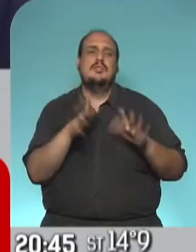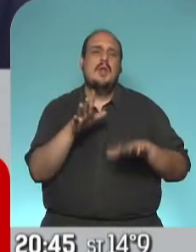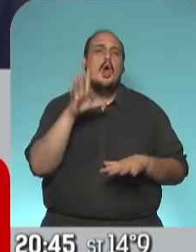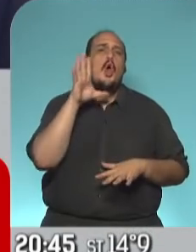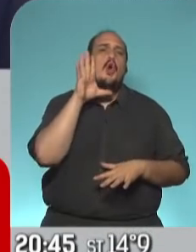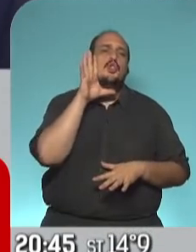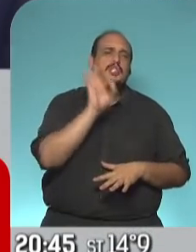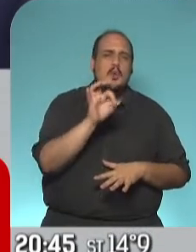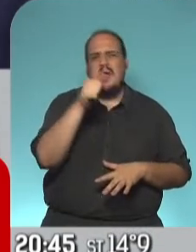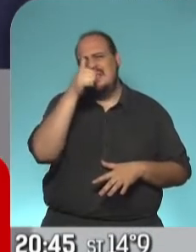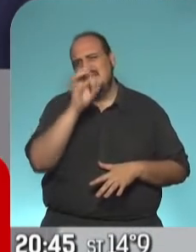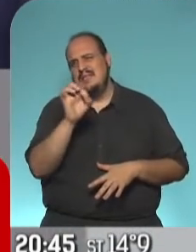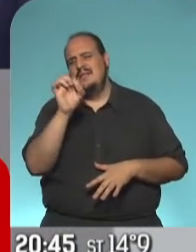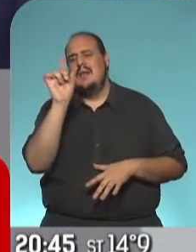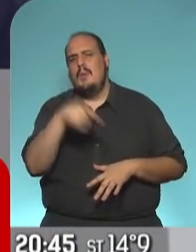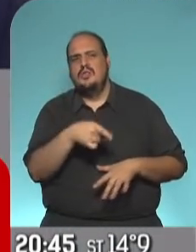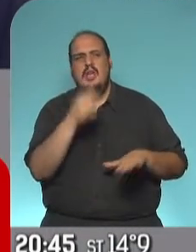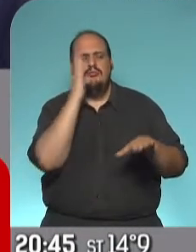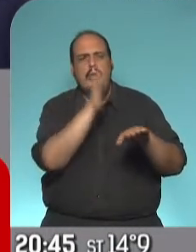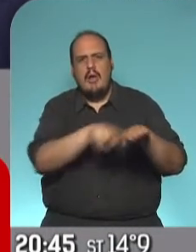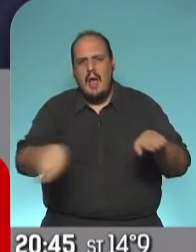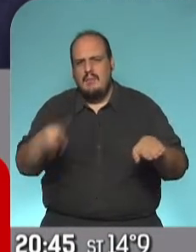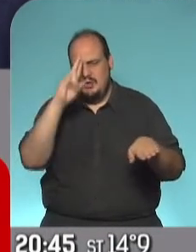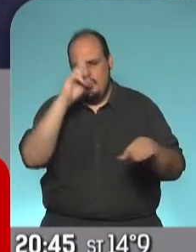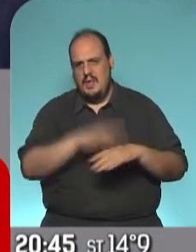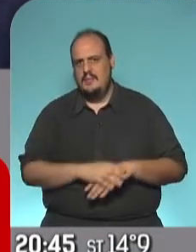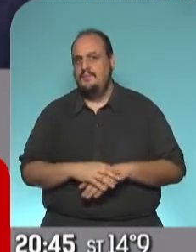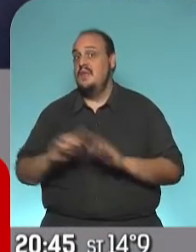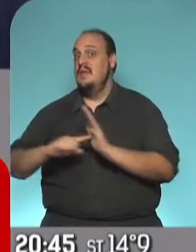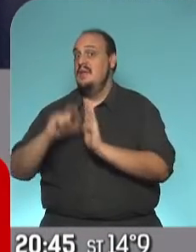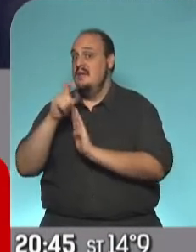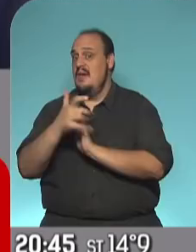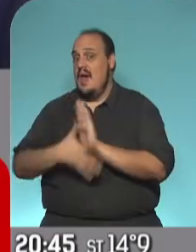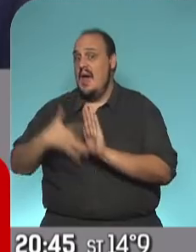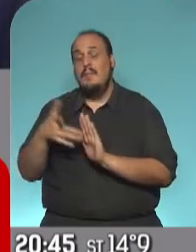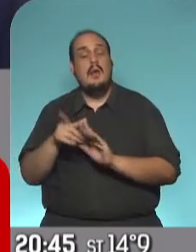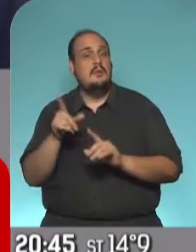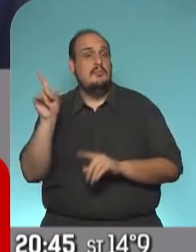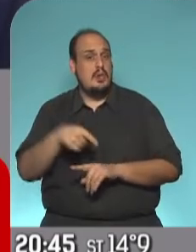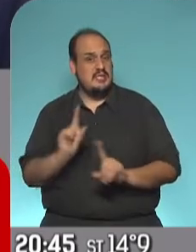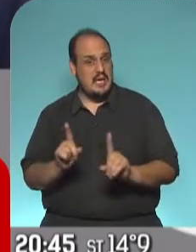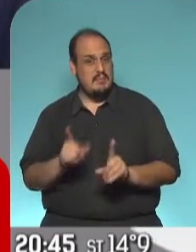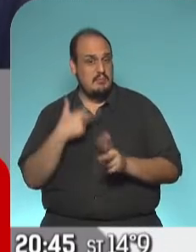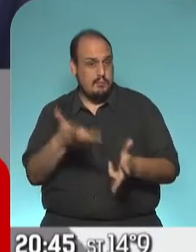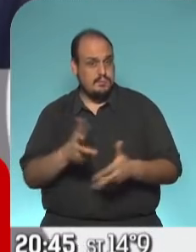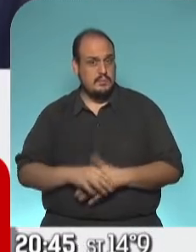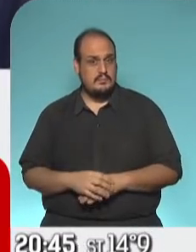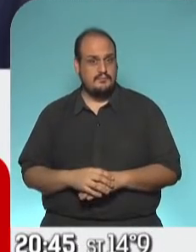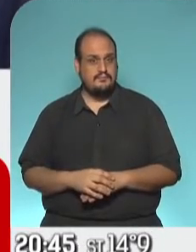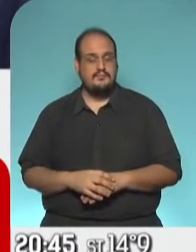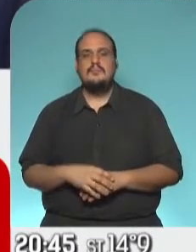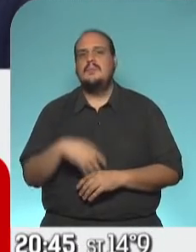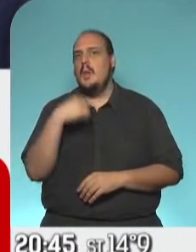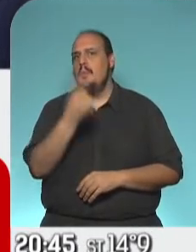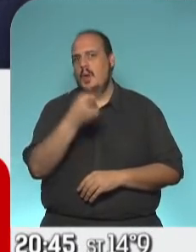de ocupación de camas de cuidados críticos. ¿Y en el AMBA? ¿Se sabe Está en ese puntualmente? porcentaje justamente. En ese porcentaje. Bien, y lo